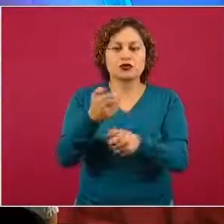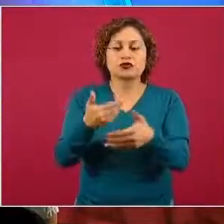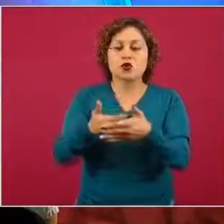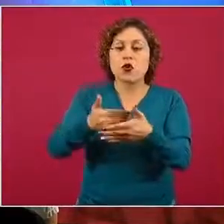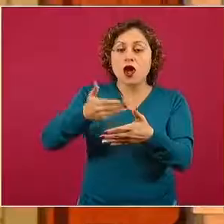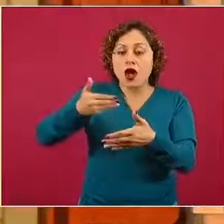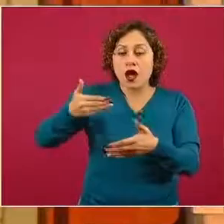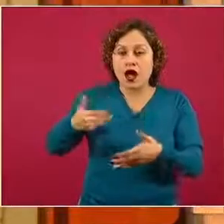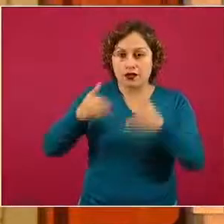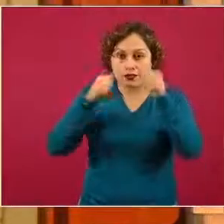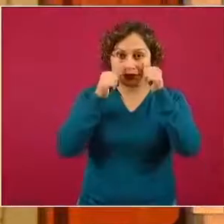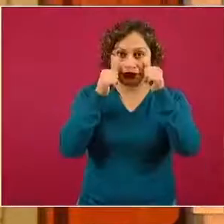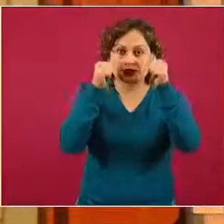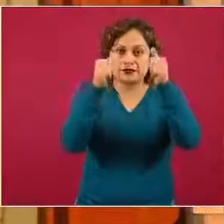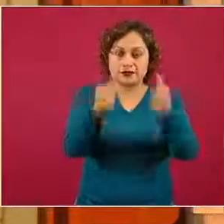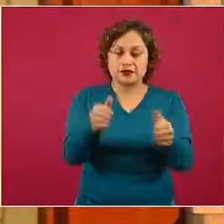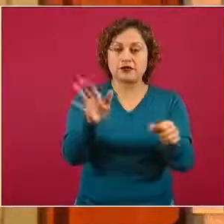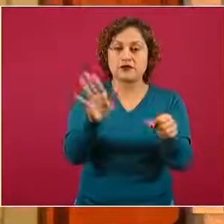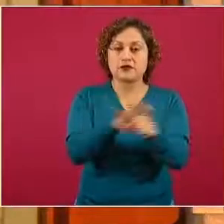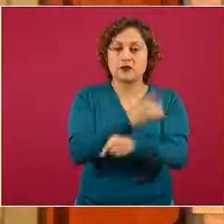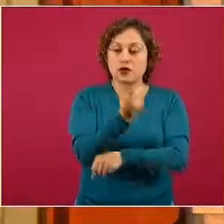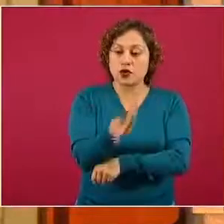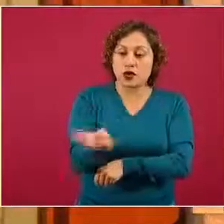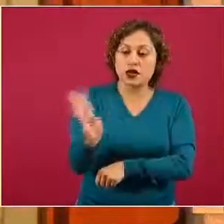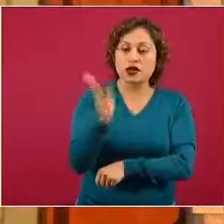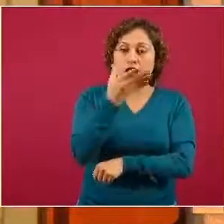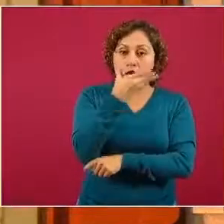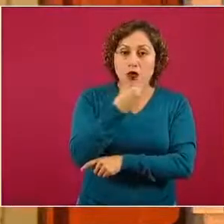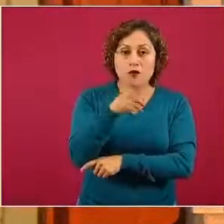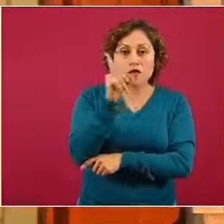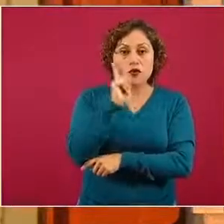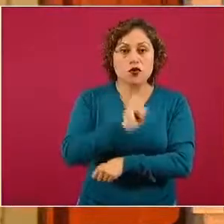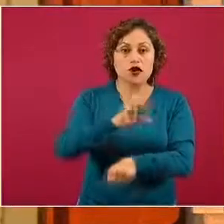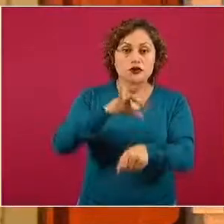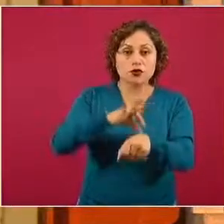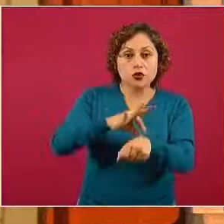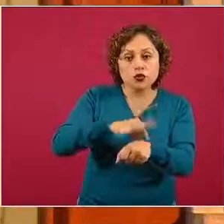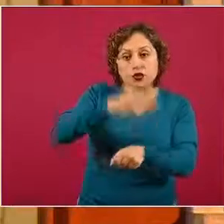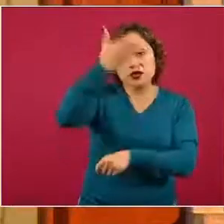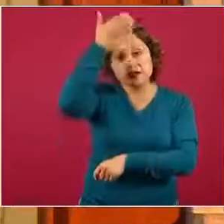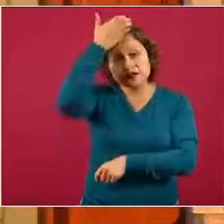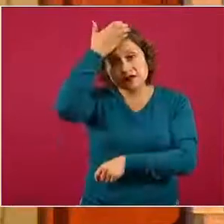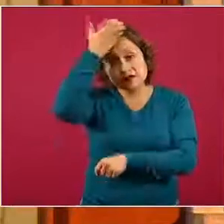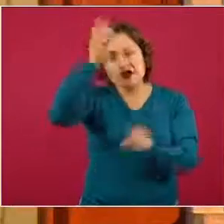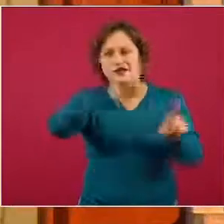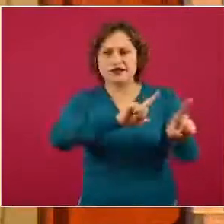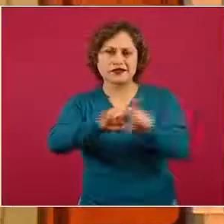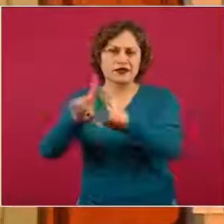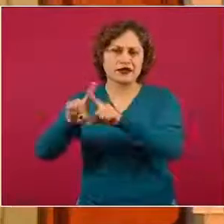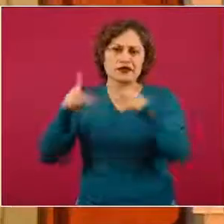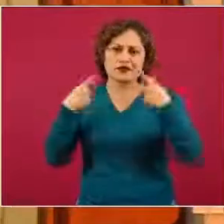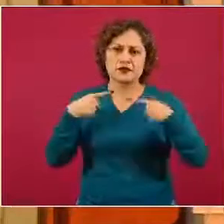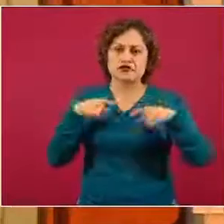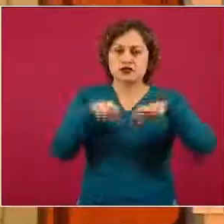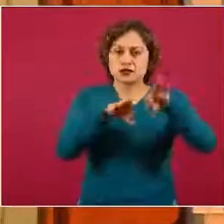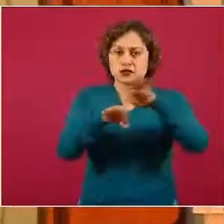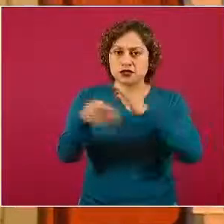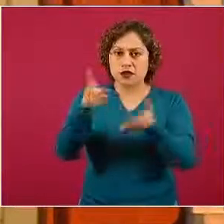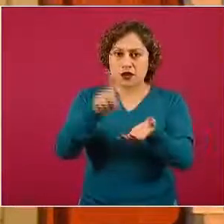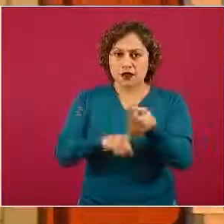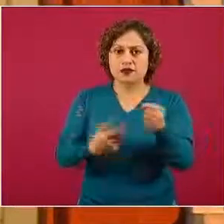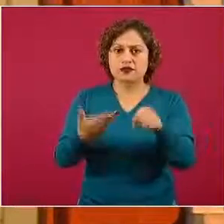de nuestras médicas, de enfermeras, enfermeros y de todo el personal que labora en los hospitales está